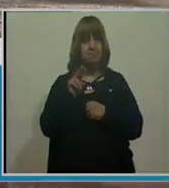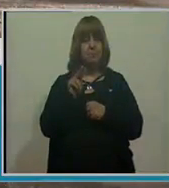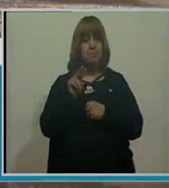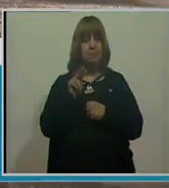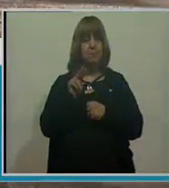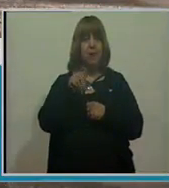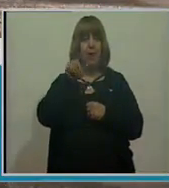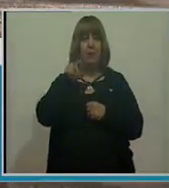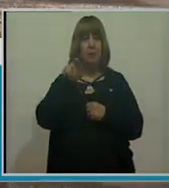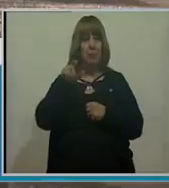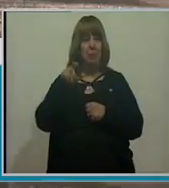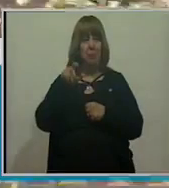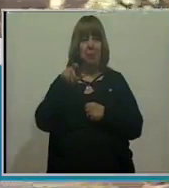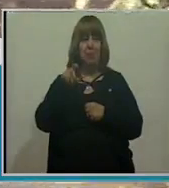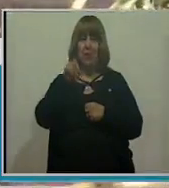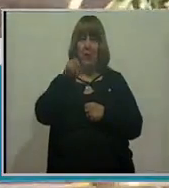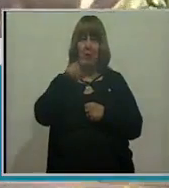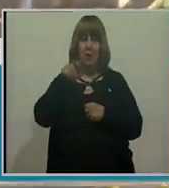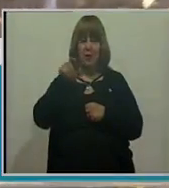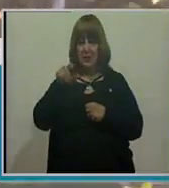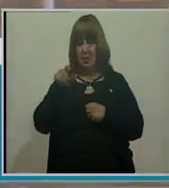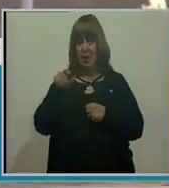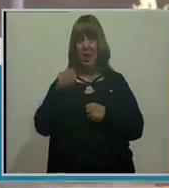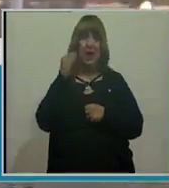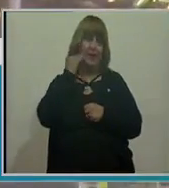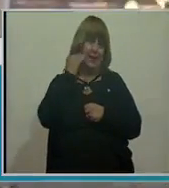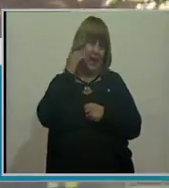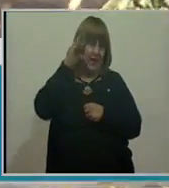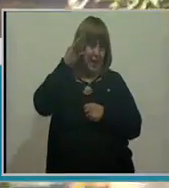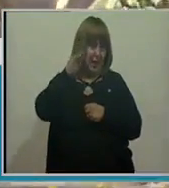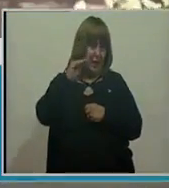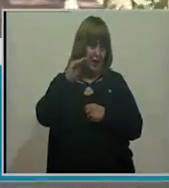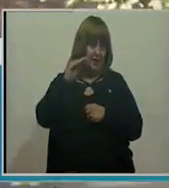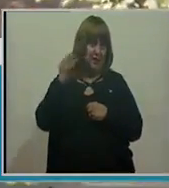gente, por más precisamente en la tardecita, tarde-noche,